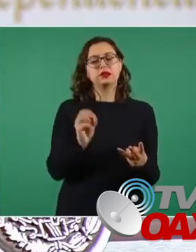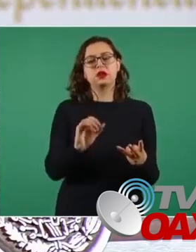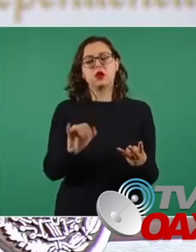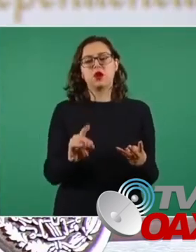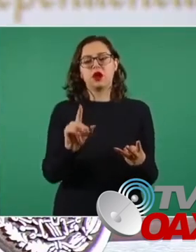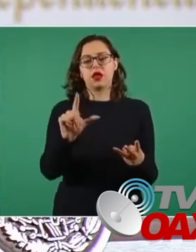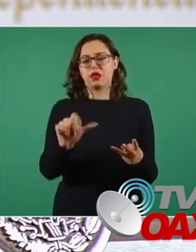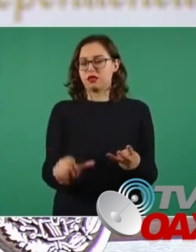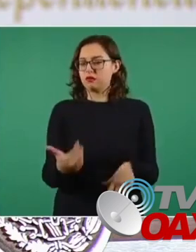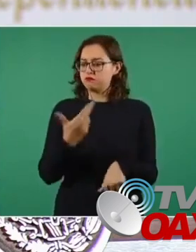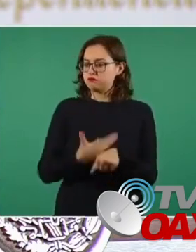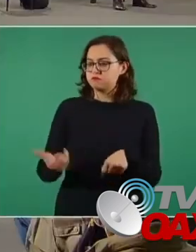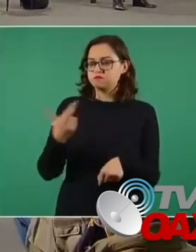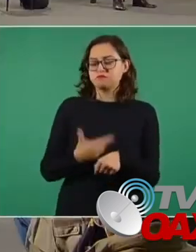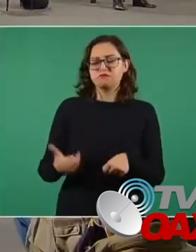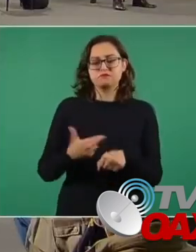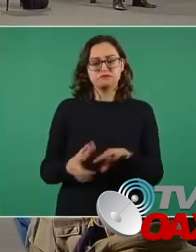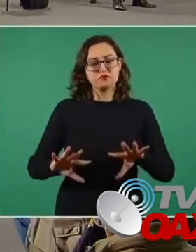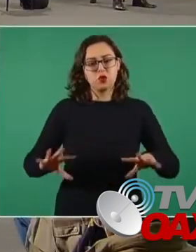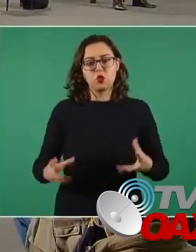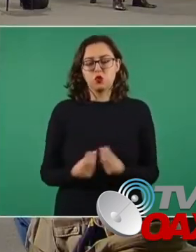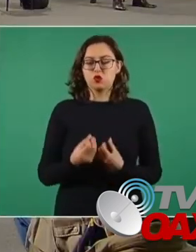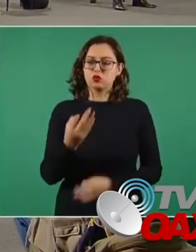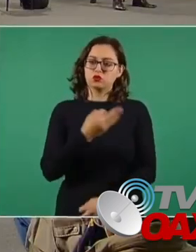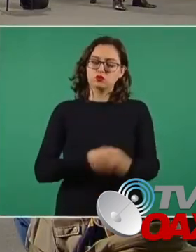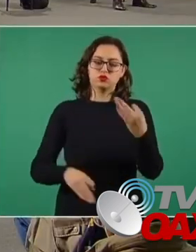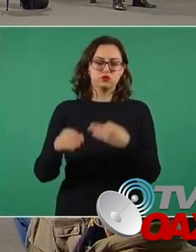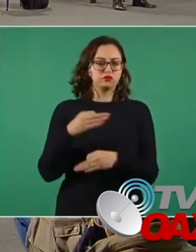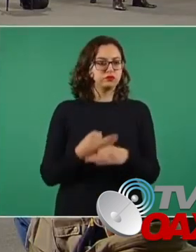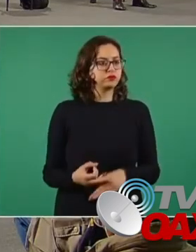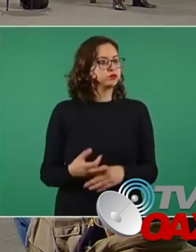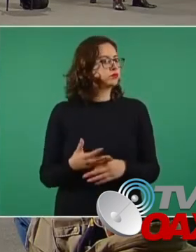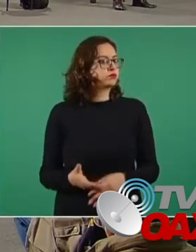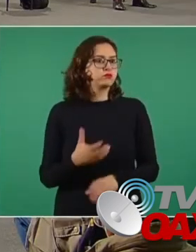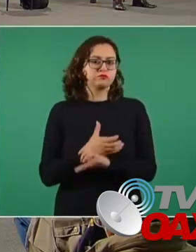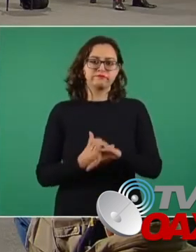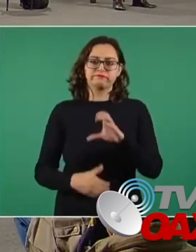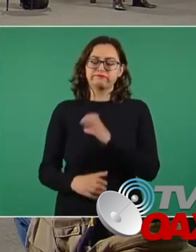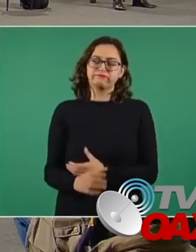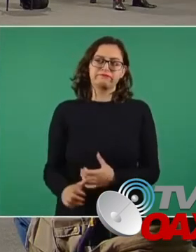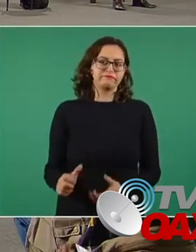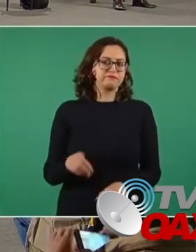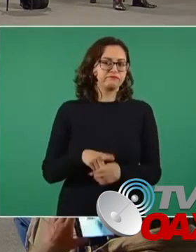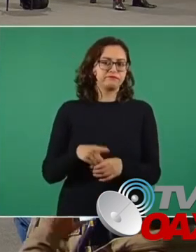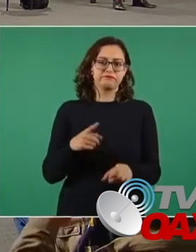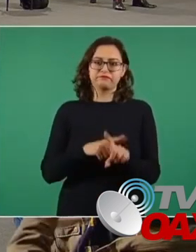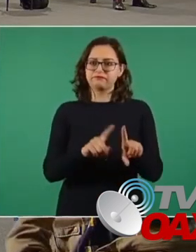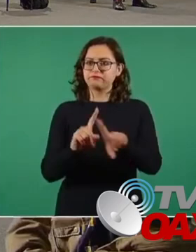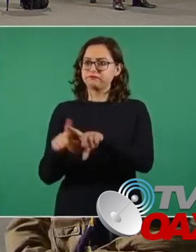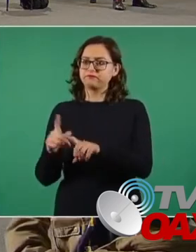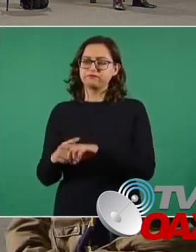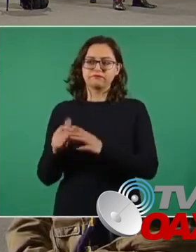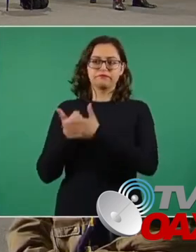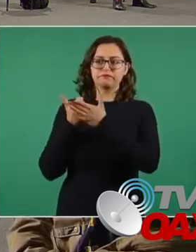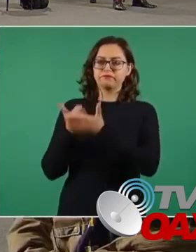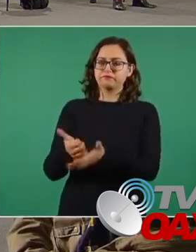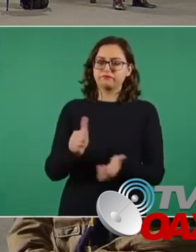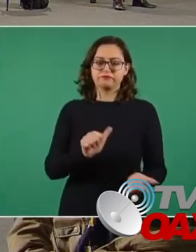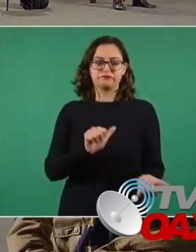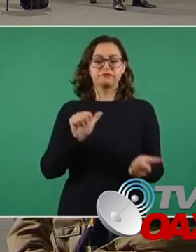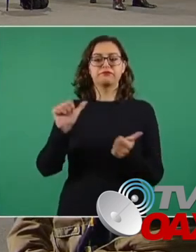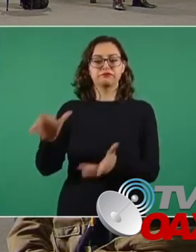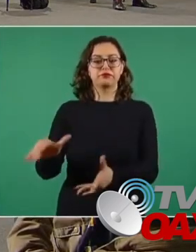la ayuda humanitaria que requiere nuestro país hermano. Aquí presento a ustedes lo que llegó en